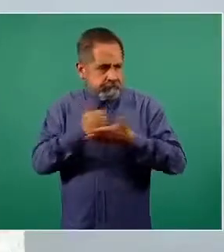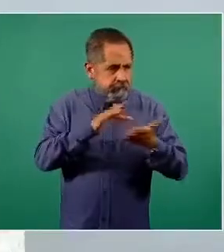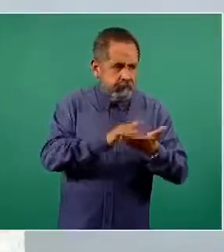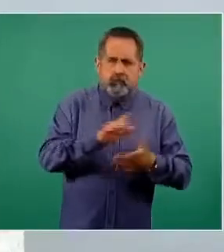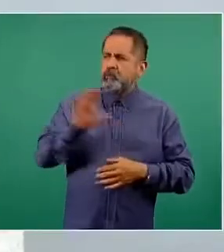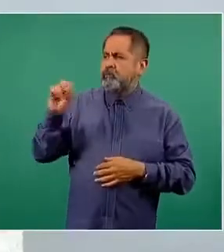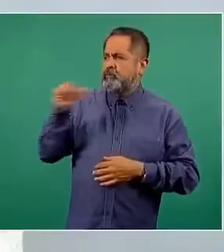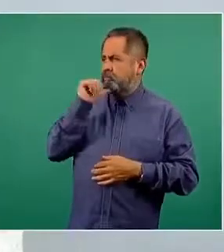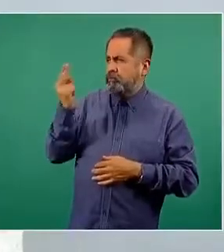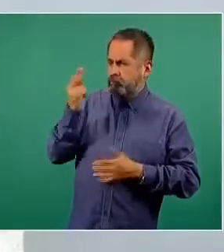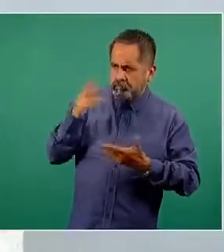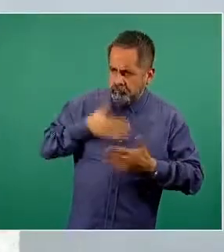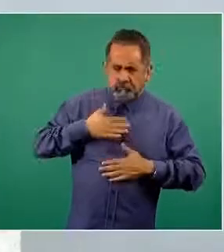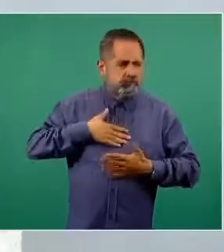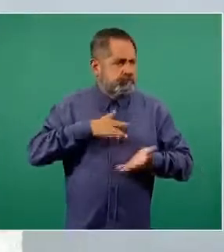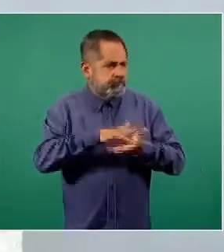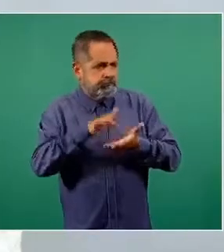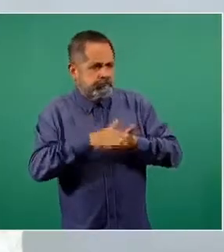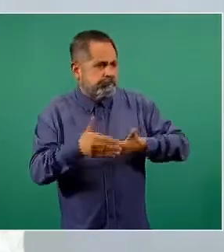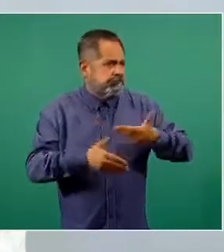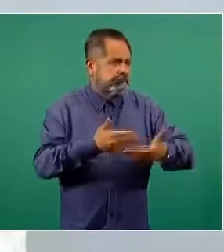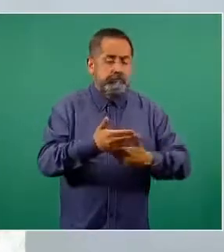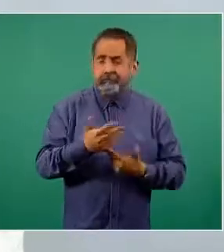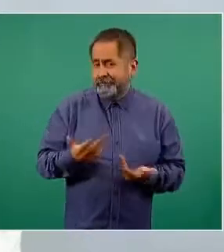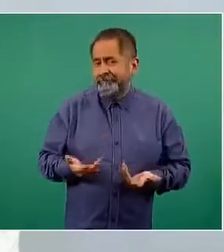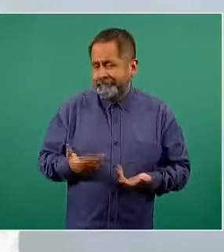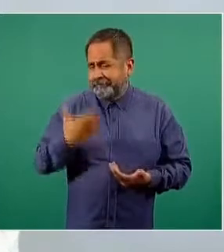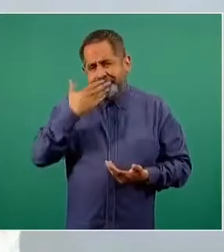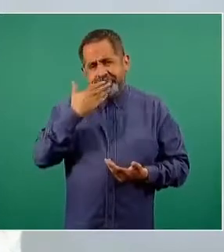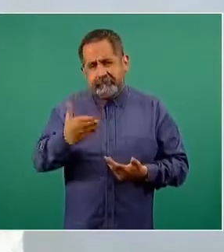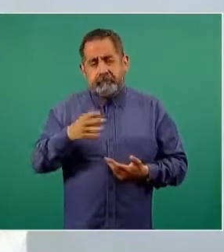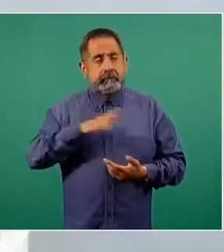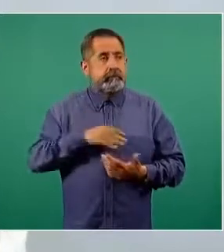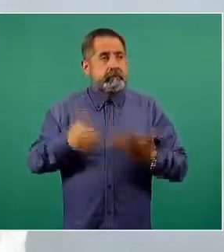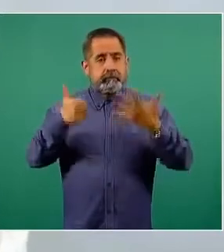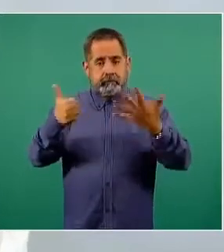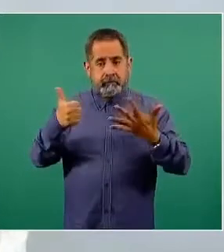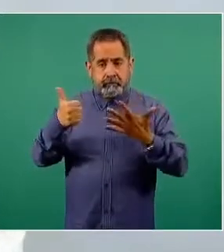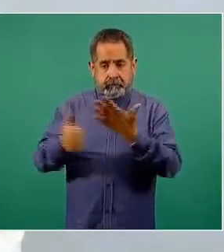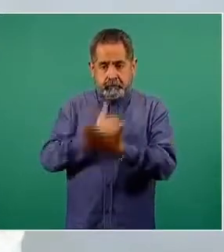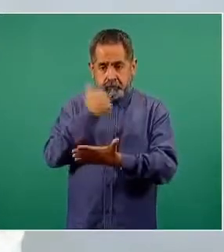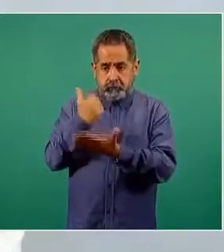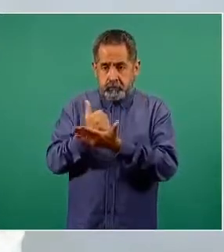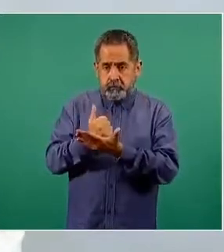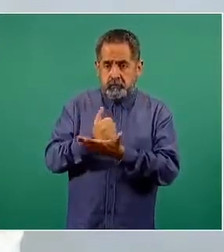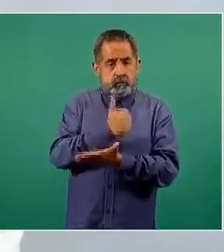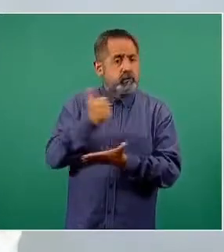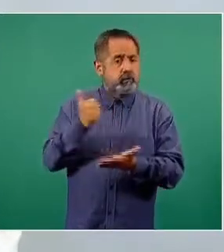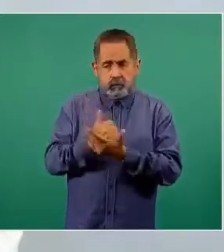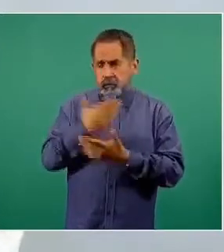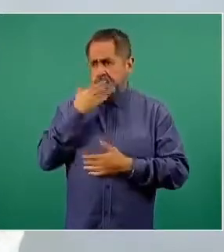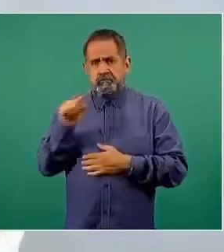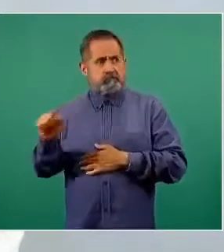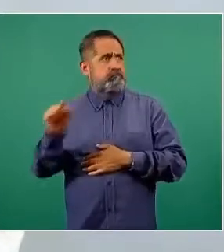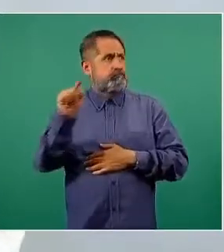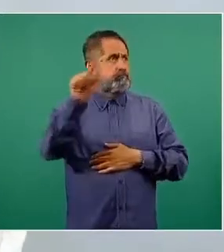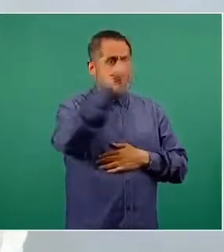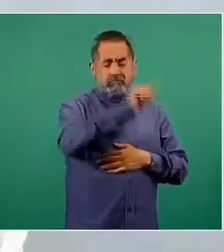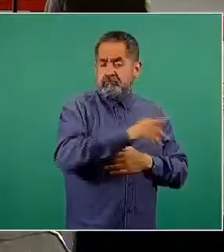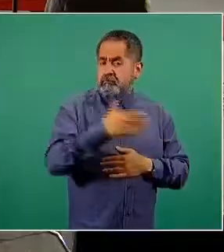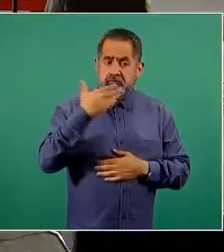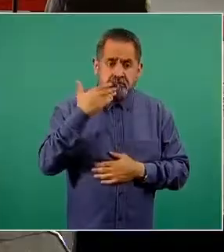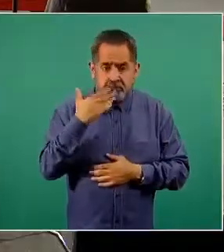de la Federación, y sobre todo resaltan 6 ciudades que nos han seguido